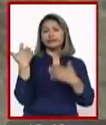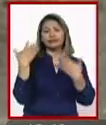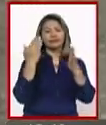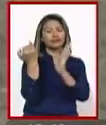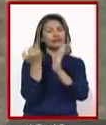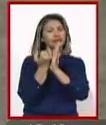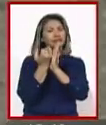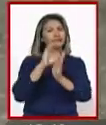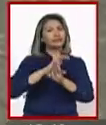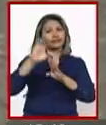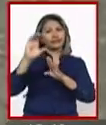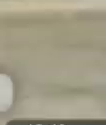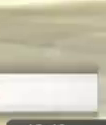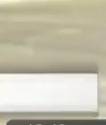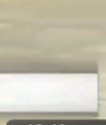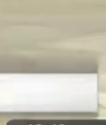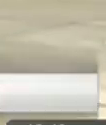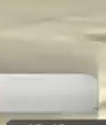plenamente identificado.